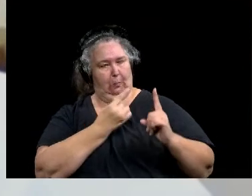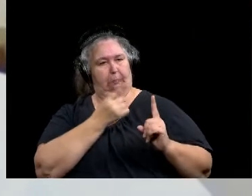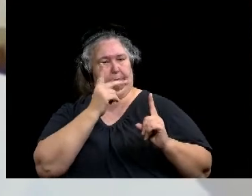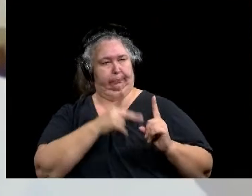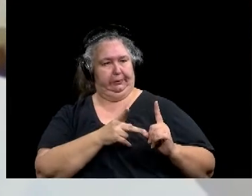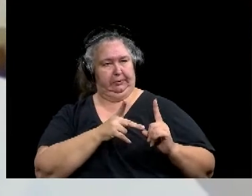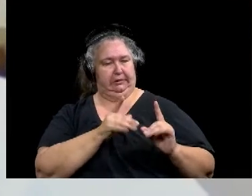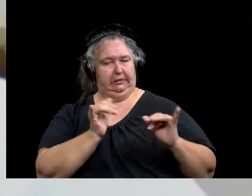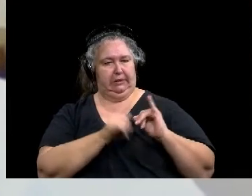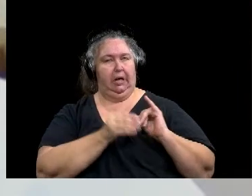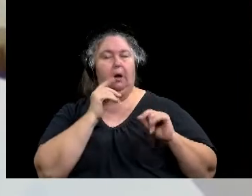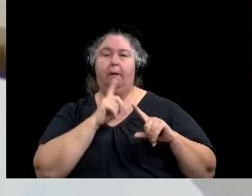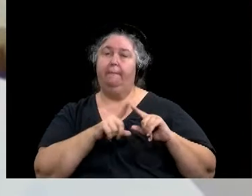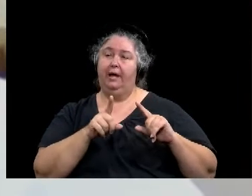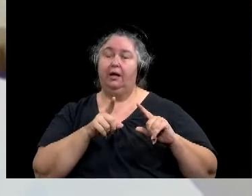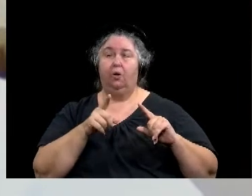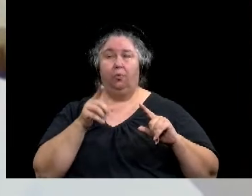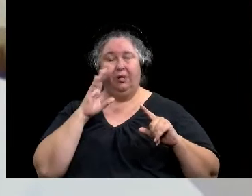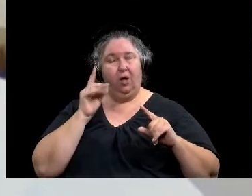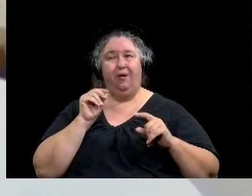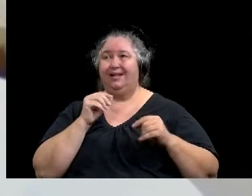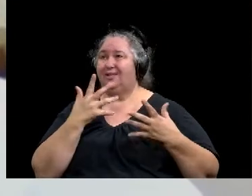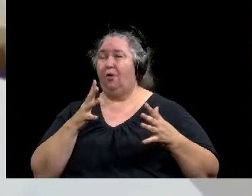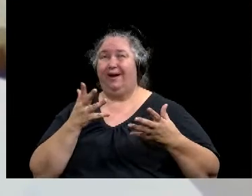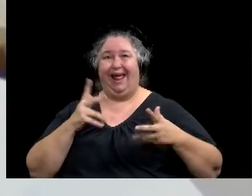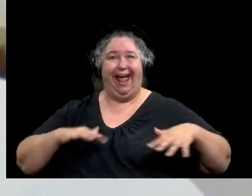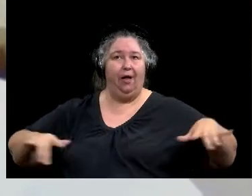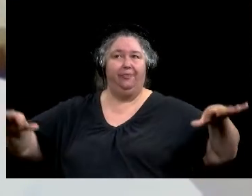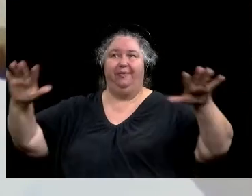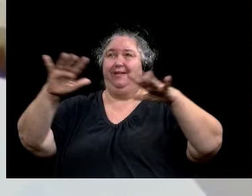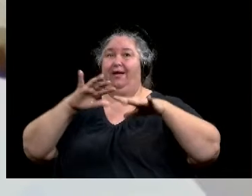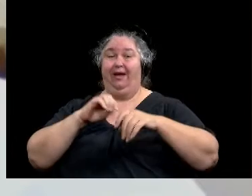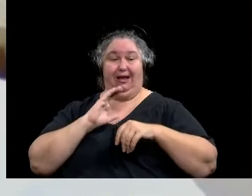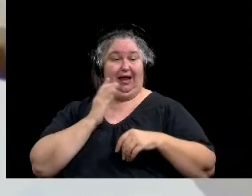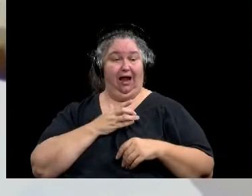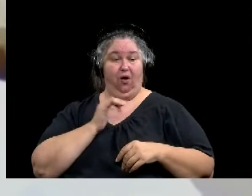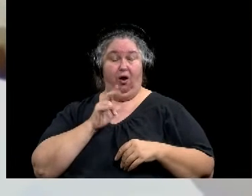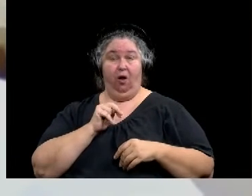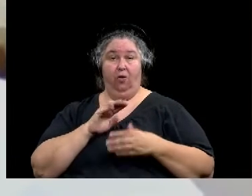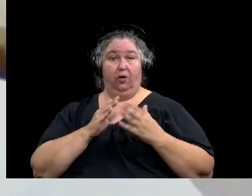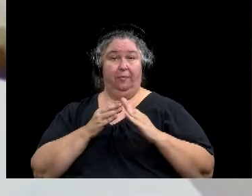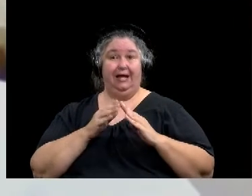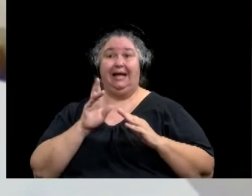digan cuántos sí no